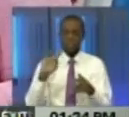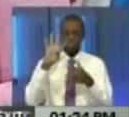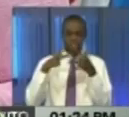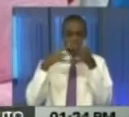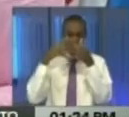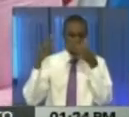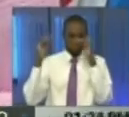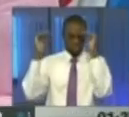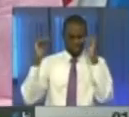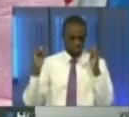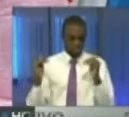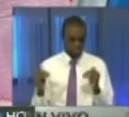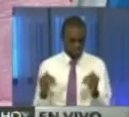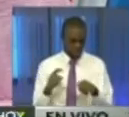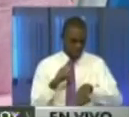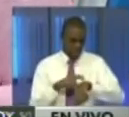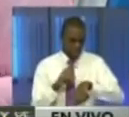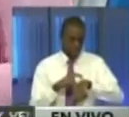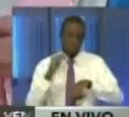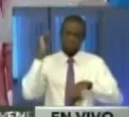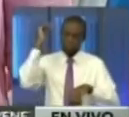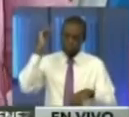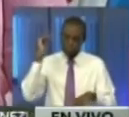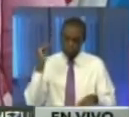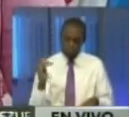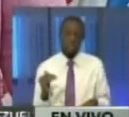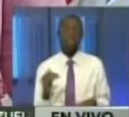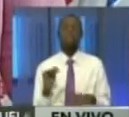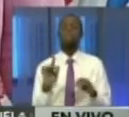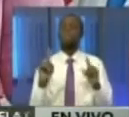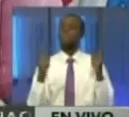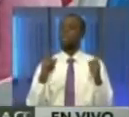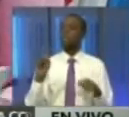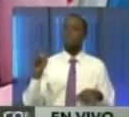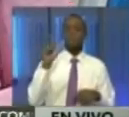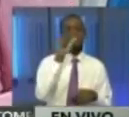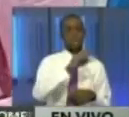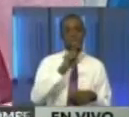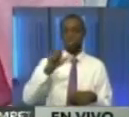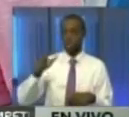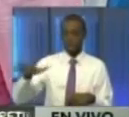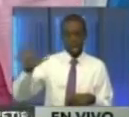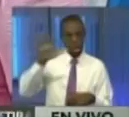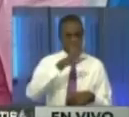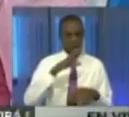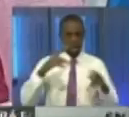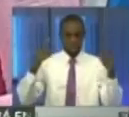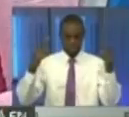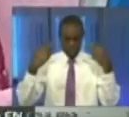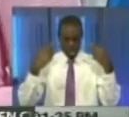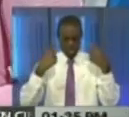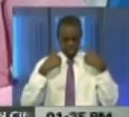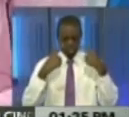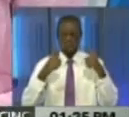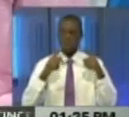quisiera Primero, llamar la atención de todas las personas aquí presentes y las que nos están viendo, que nos fijemos,